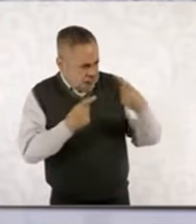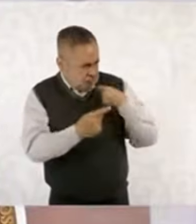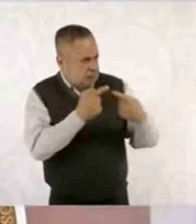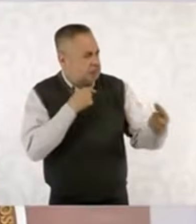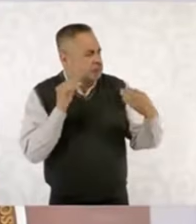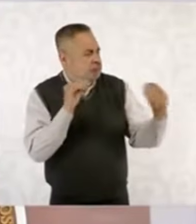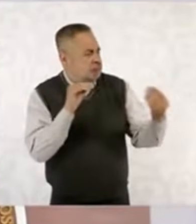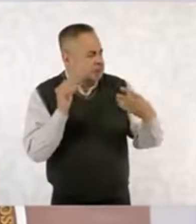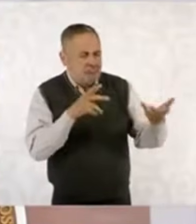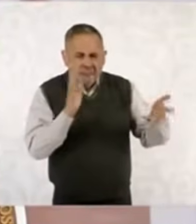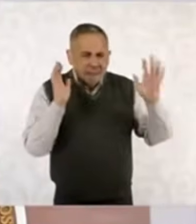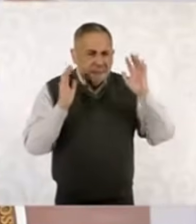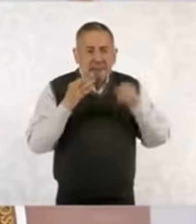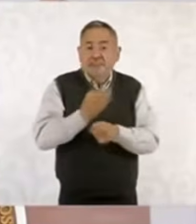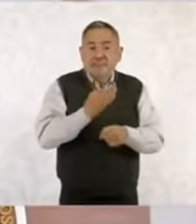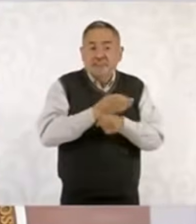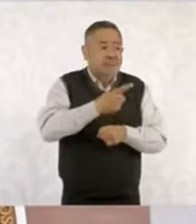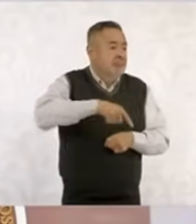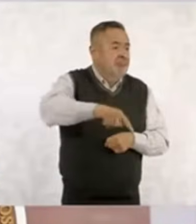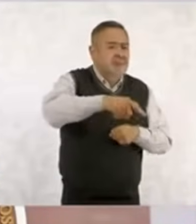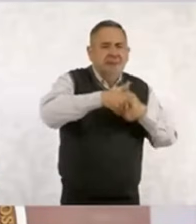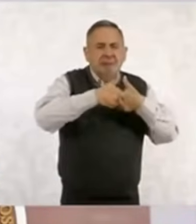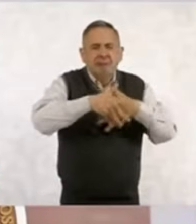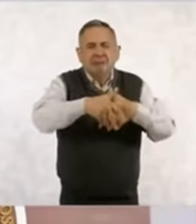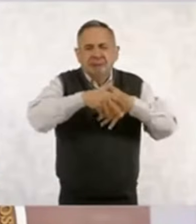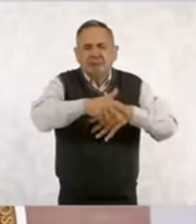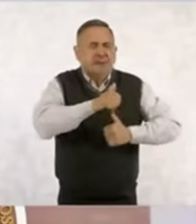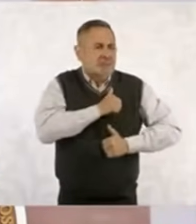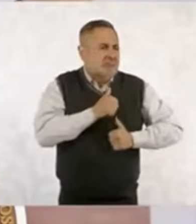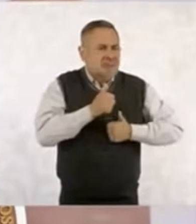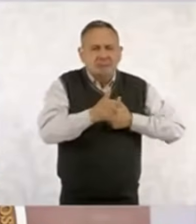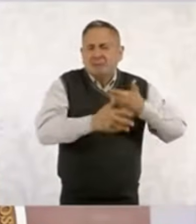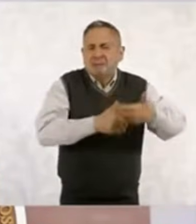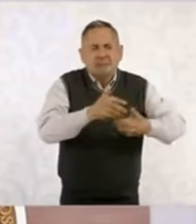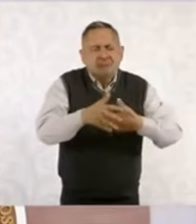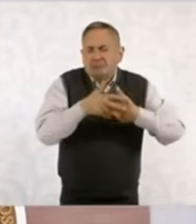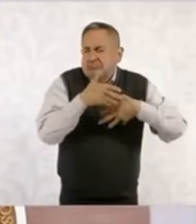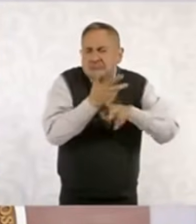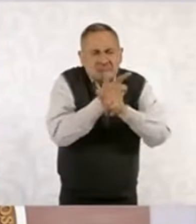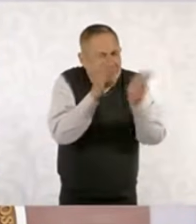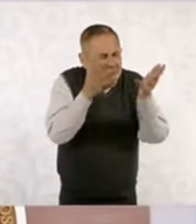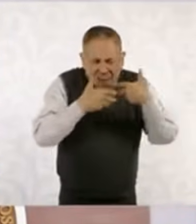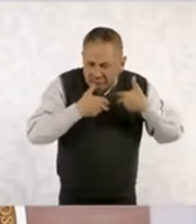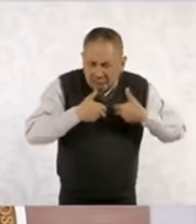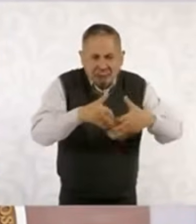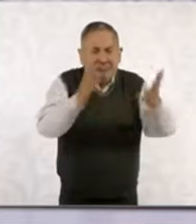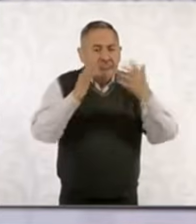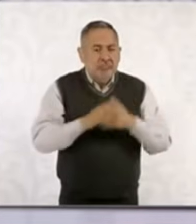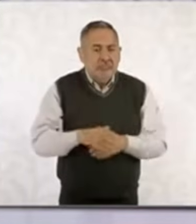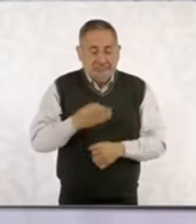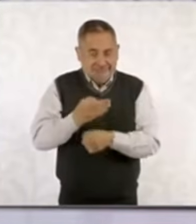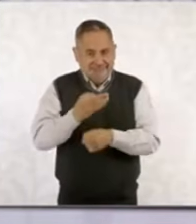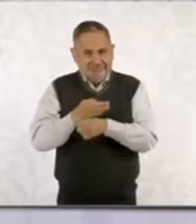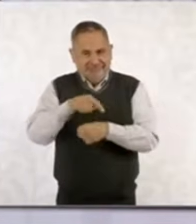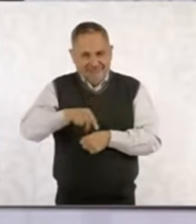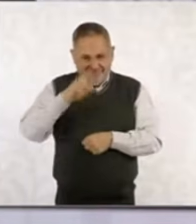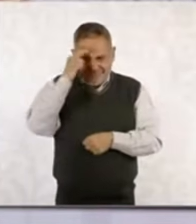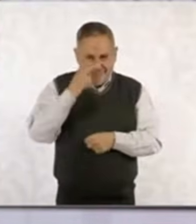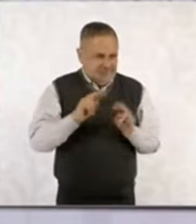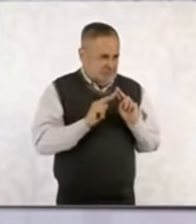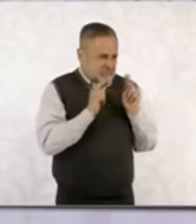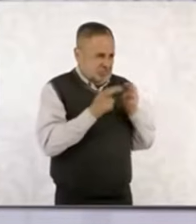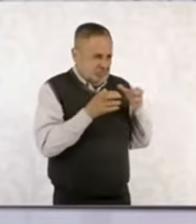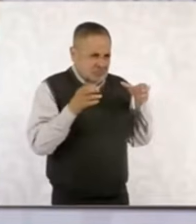Se puede movilizar y organizar quien sea. Aquí se hizo hace algunos años una reunión de